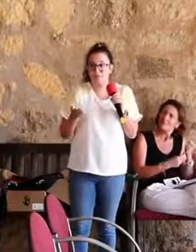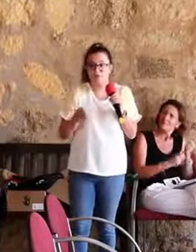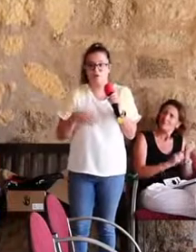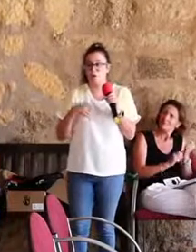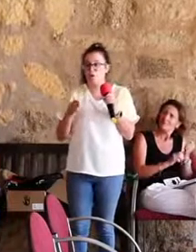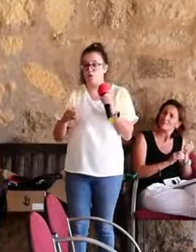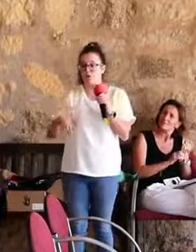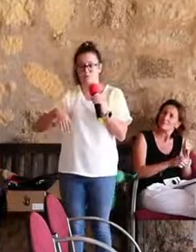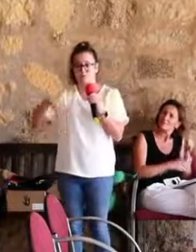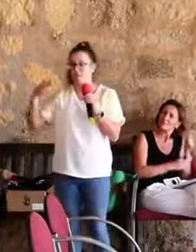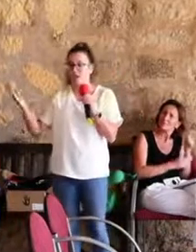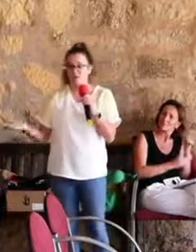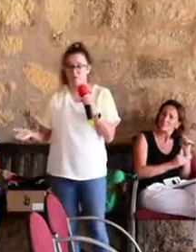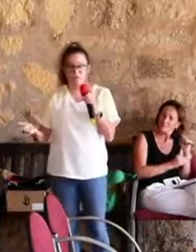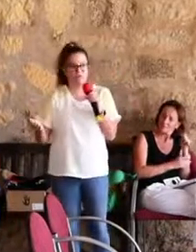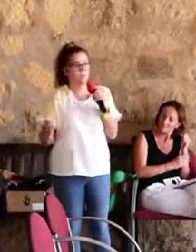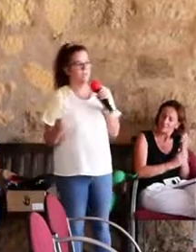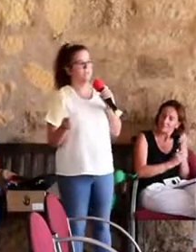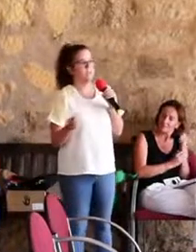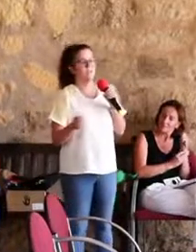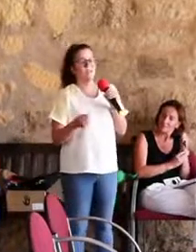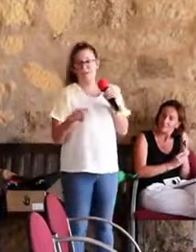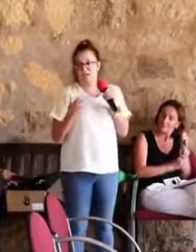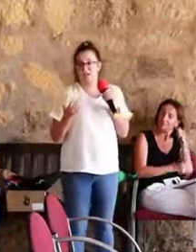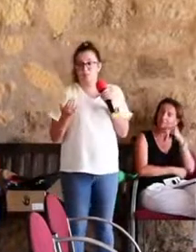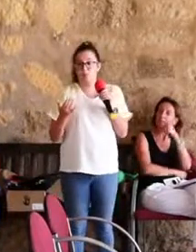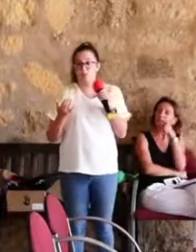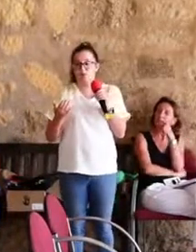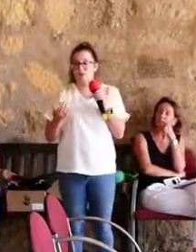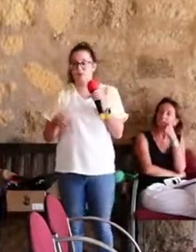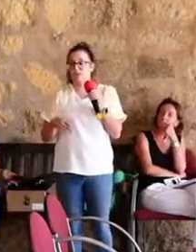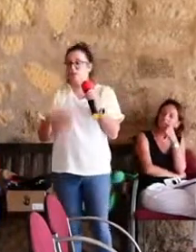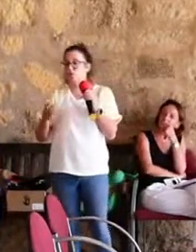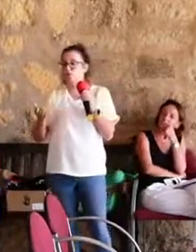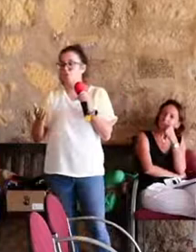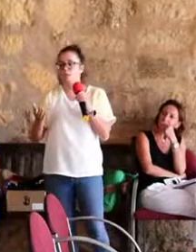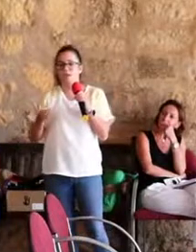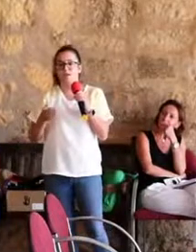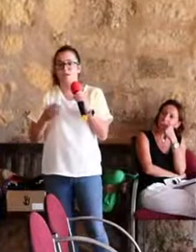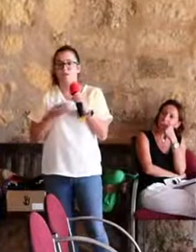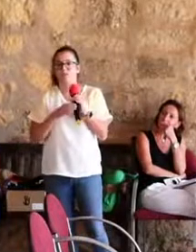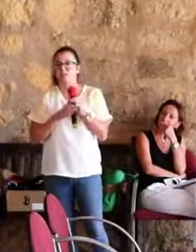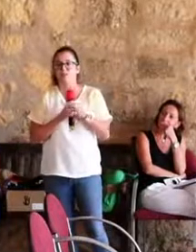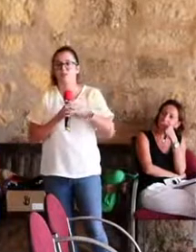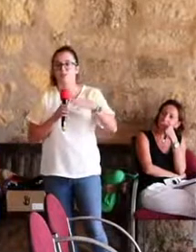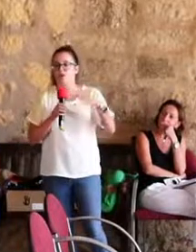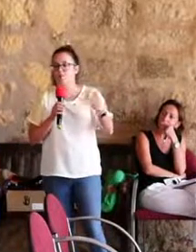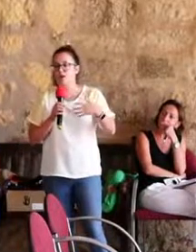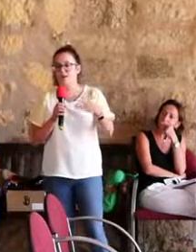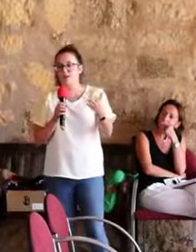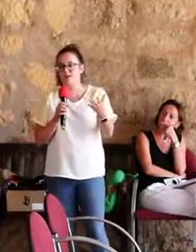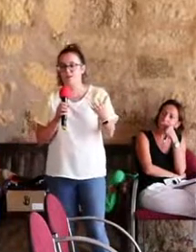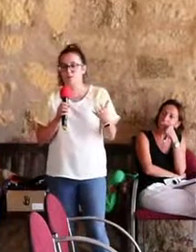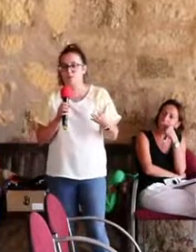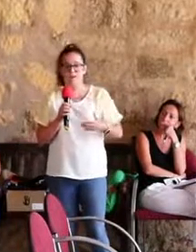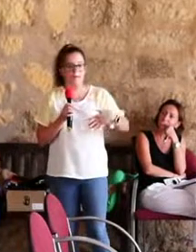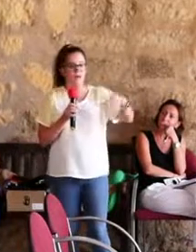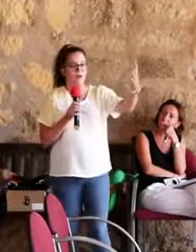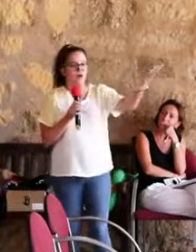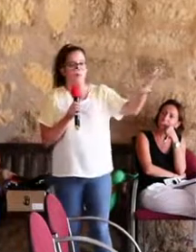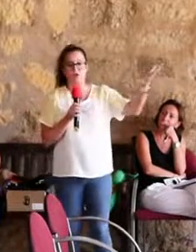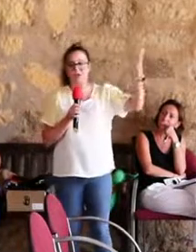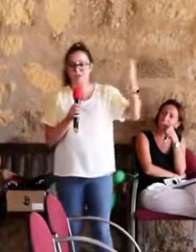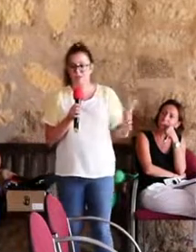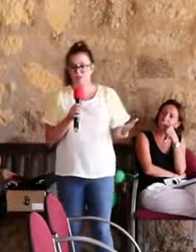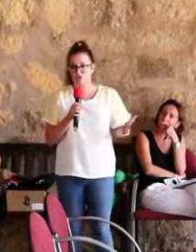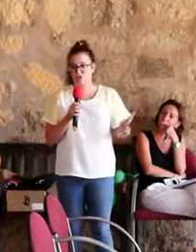coges si no la coges hay otra persona que responde por ti y a lo mejor pues no sé es tan sencillo como alguien que no ve que va a